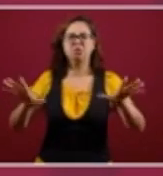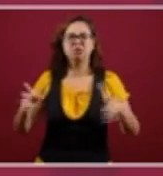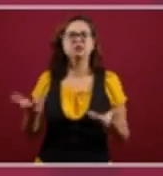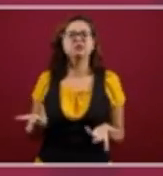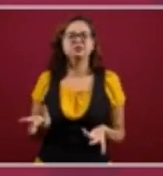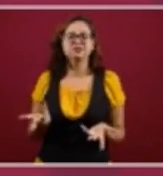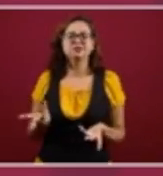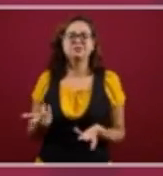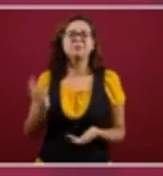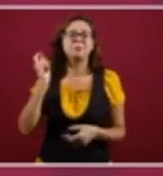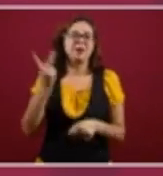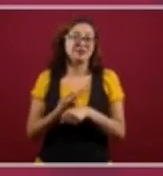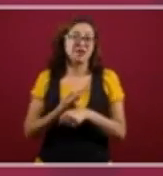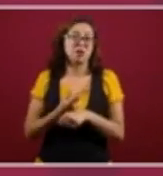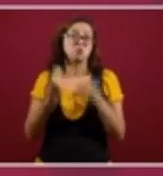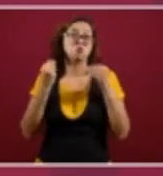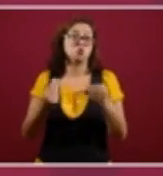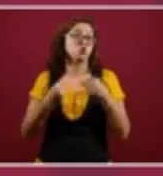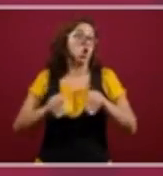Entonces sonaba metálico,